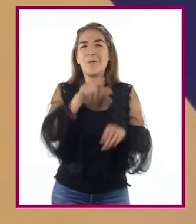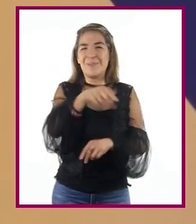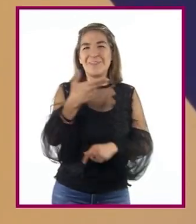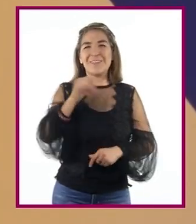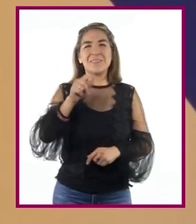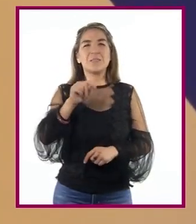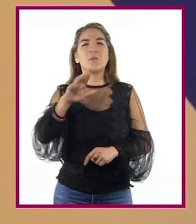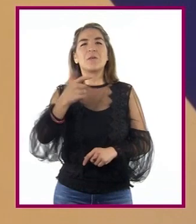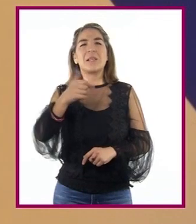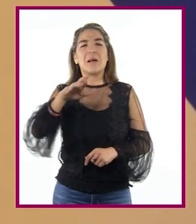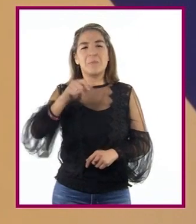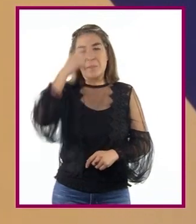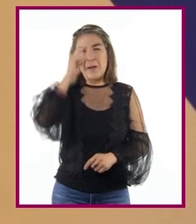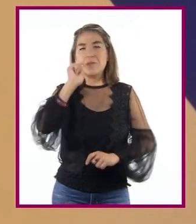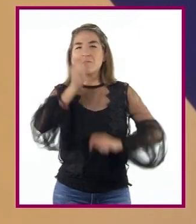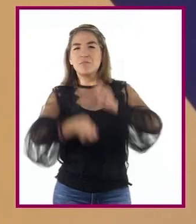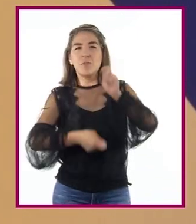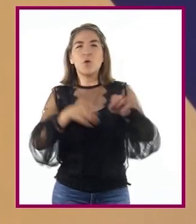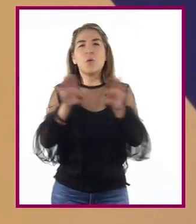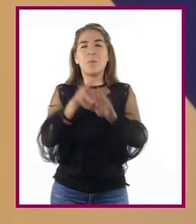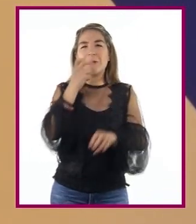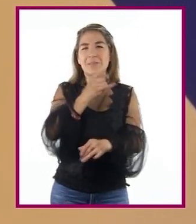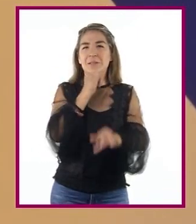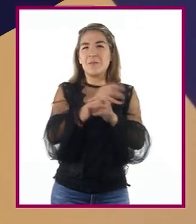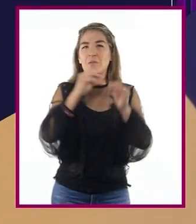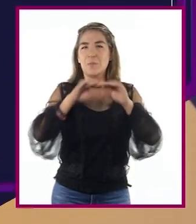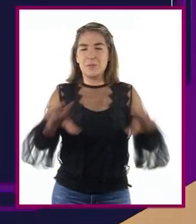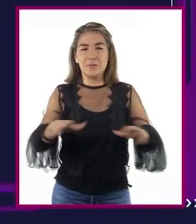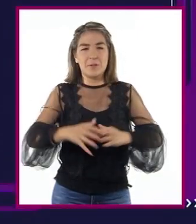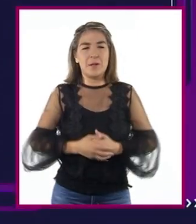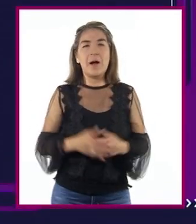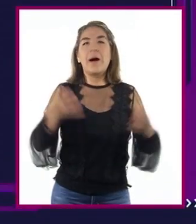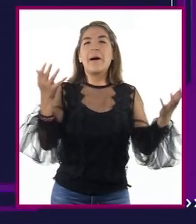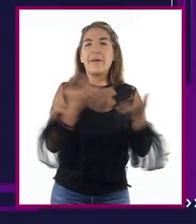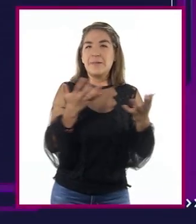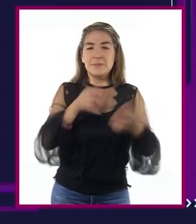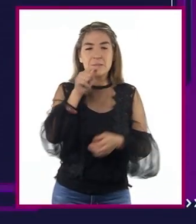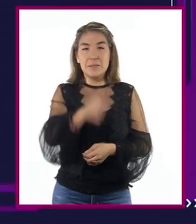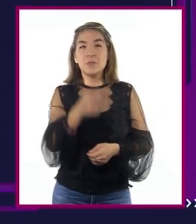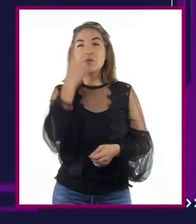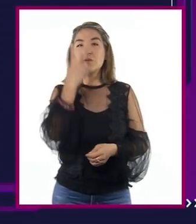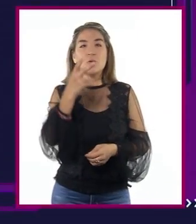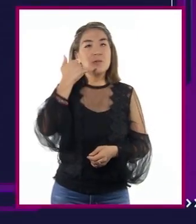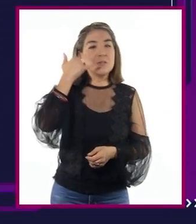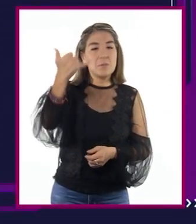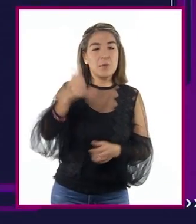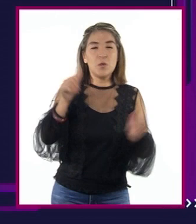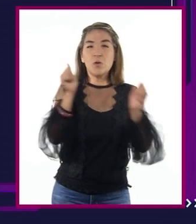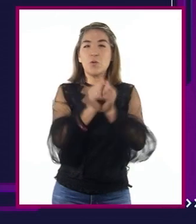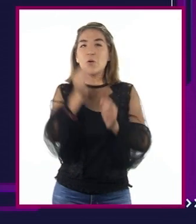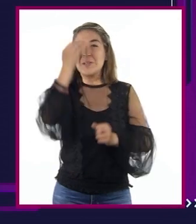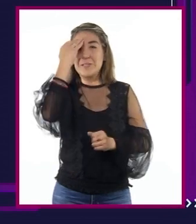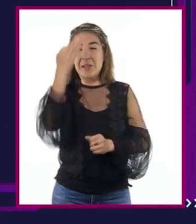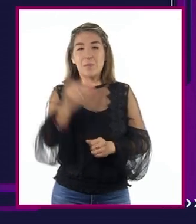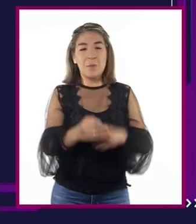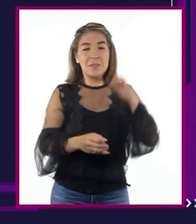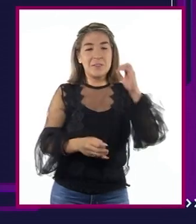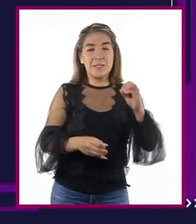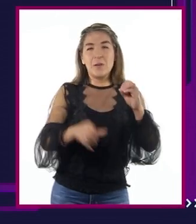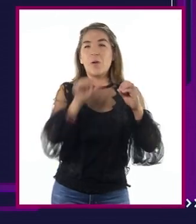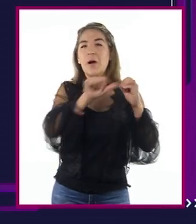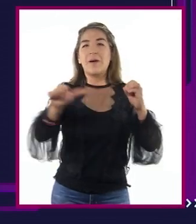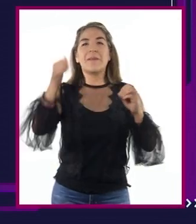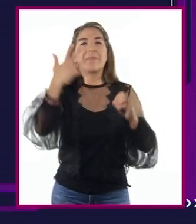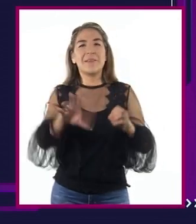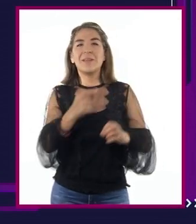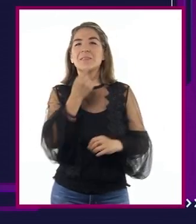histograma podemos interpretar los datos. Se realizaron 2 llamadas con una duración entre 0 y